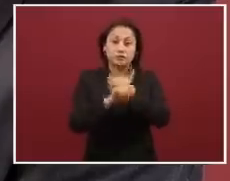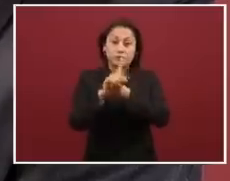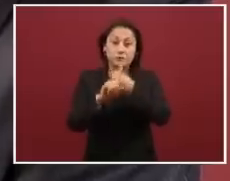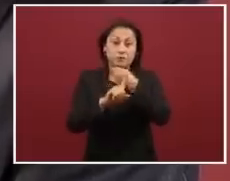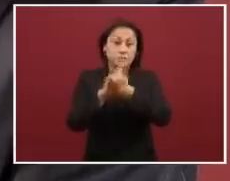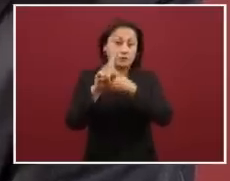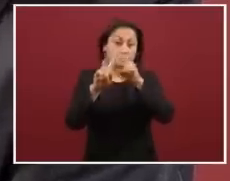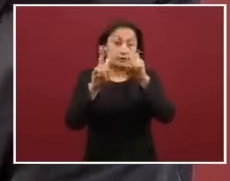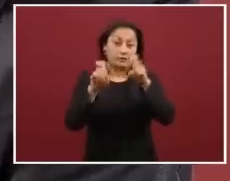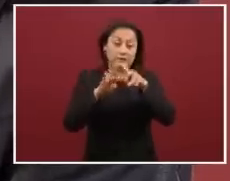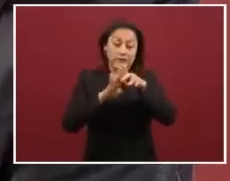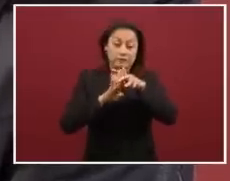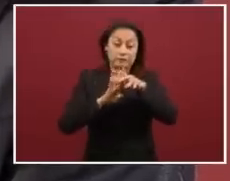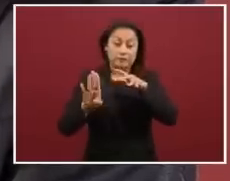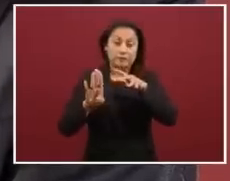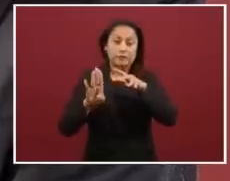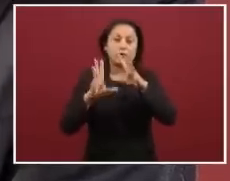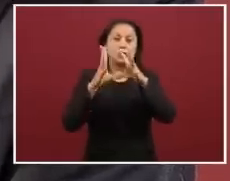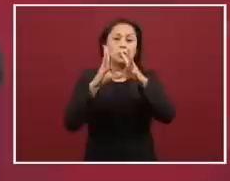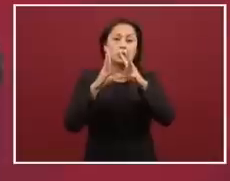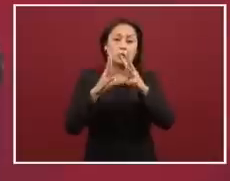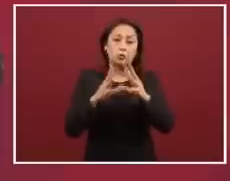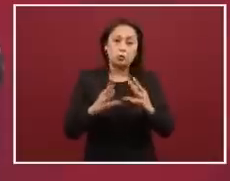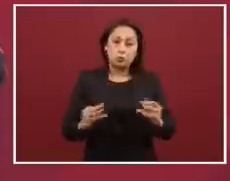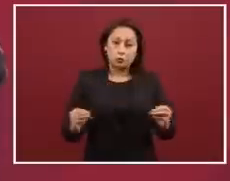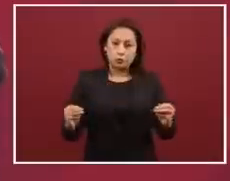fenómeno migratorio.